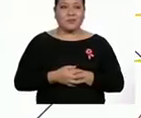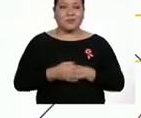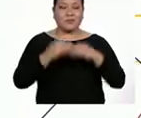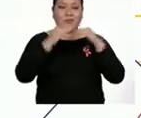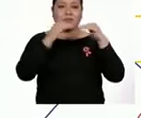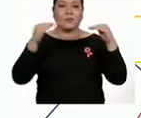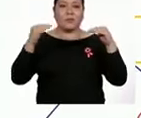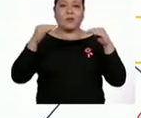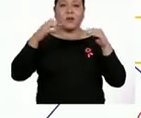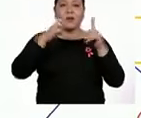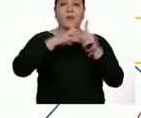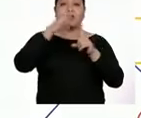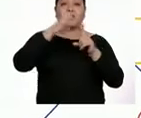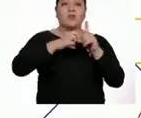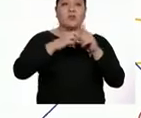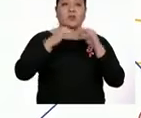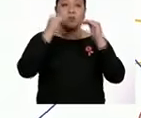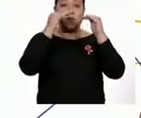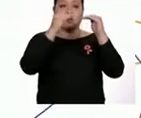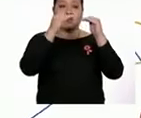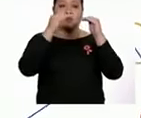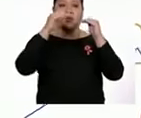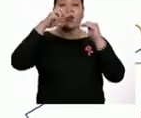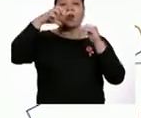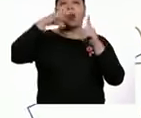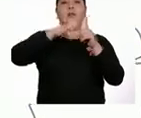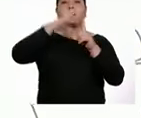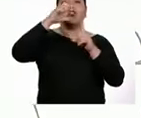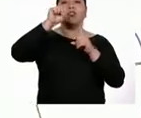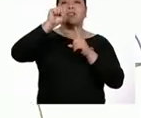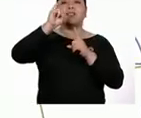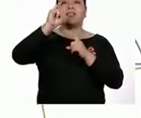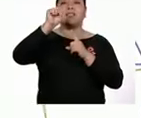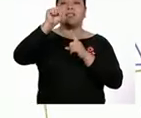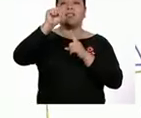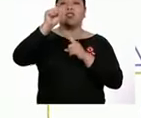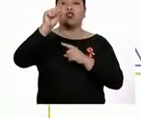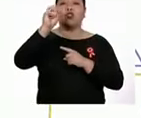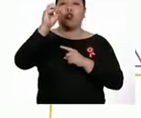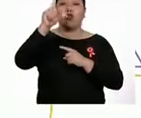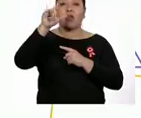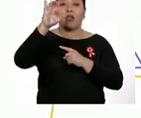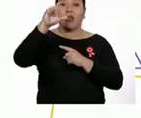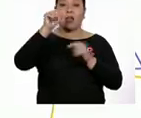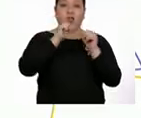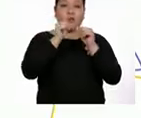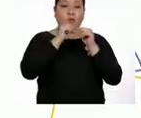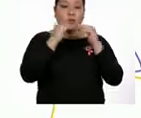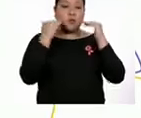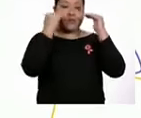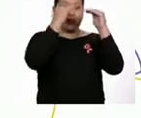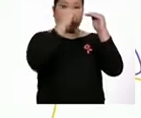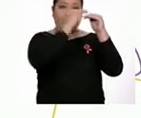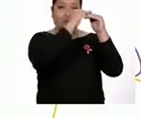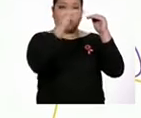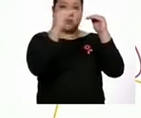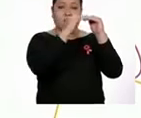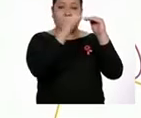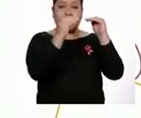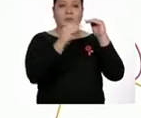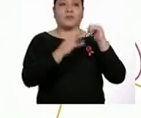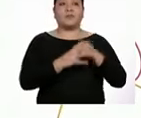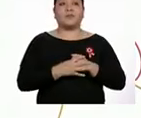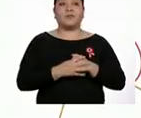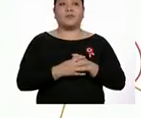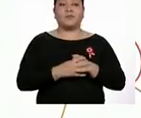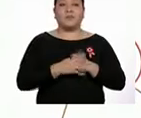La presión arterial se mide a través de la presión sistólica, que es la cifra que aparece en la parte superior del